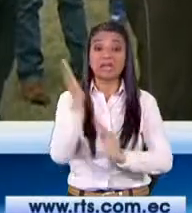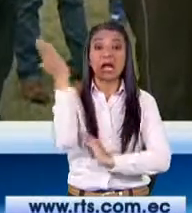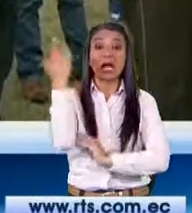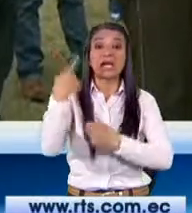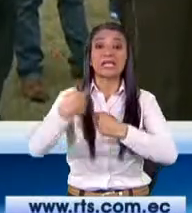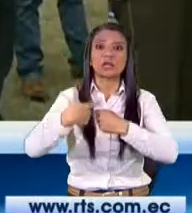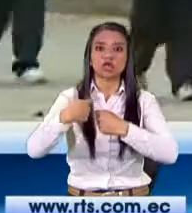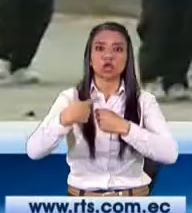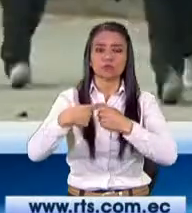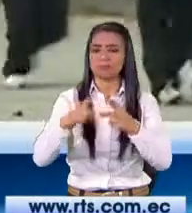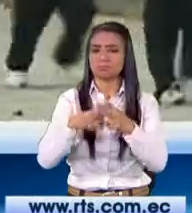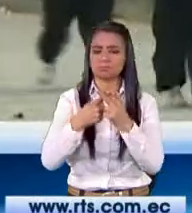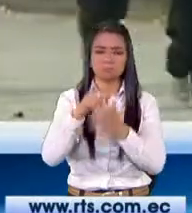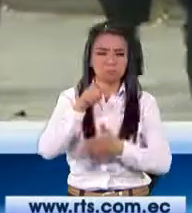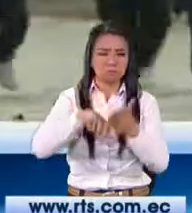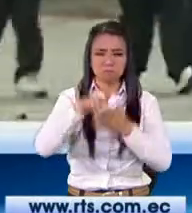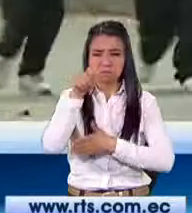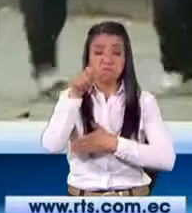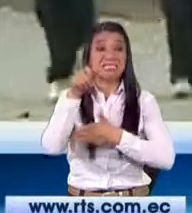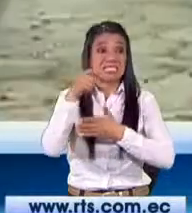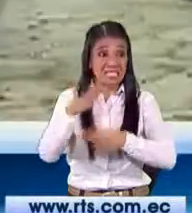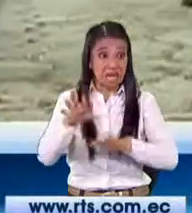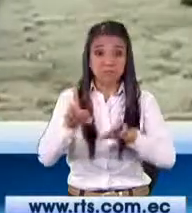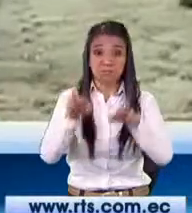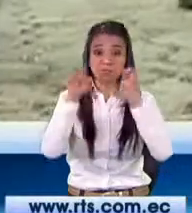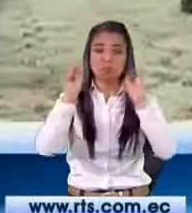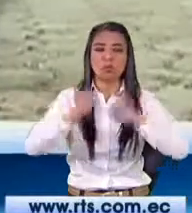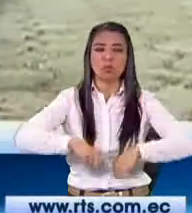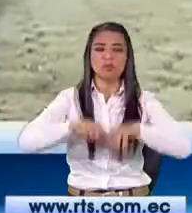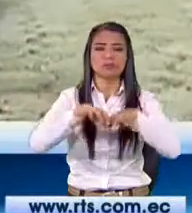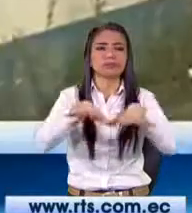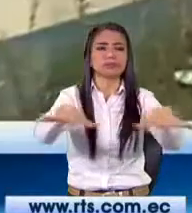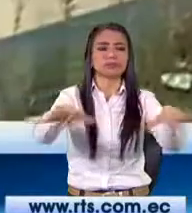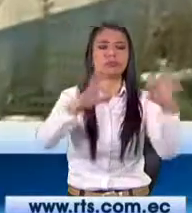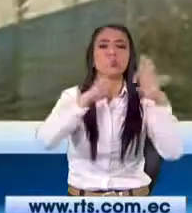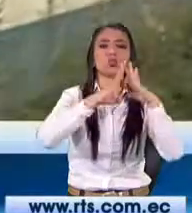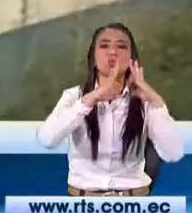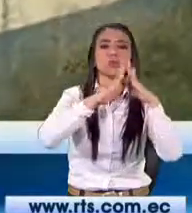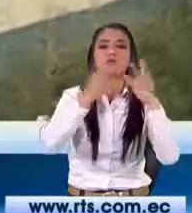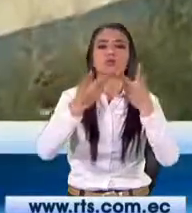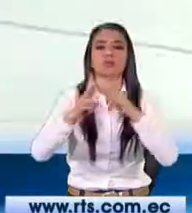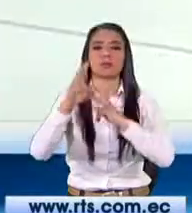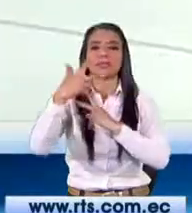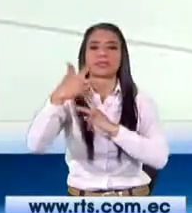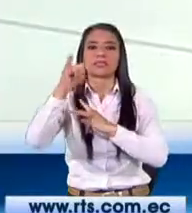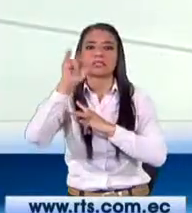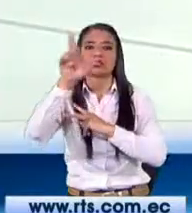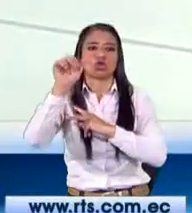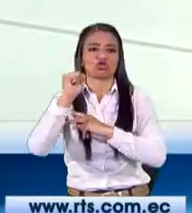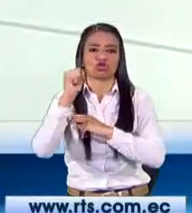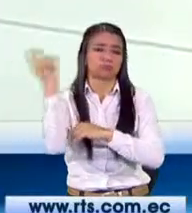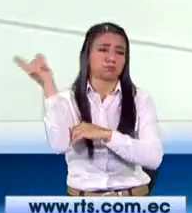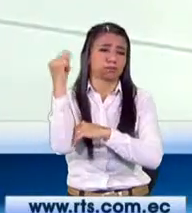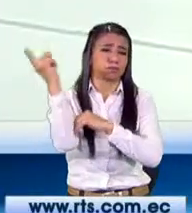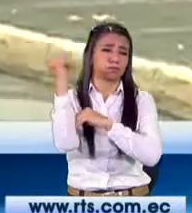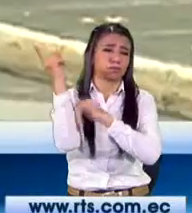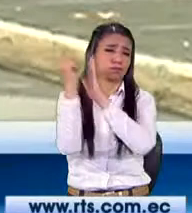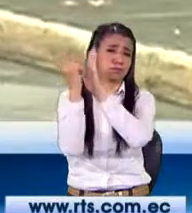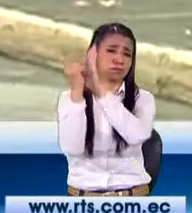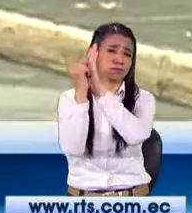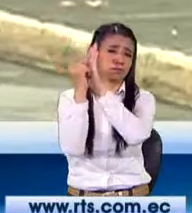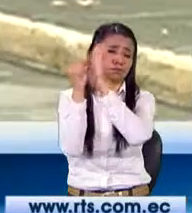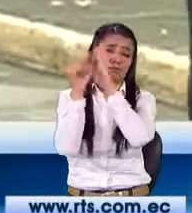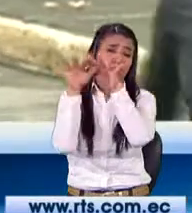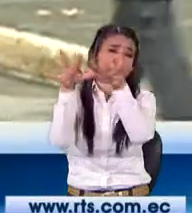Quito, Mauricio Rodas, se activó el simulacro simultáneo en los valles de Tumbaco y Los Chillos, con el sistema de alerta temprana SAT,